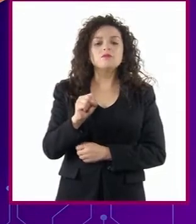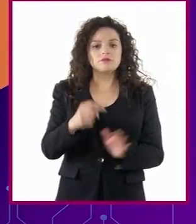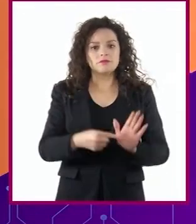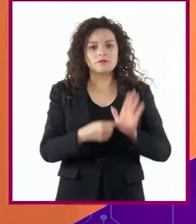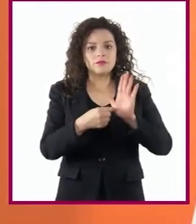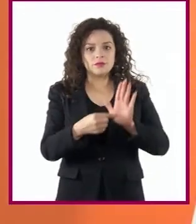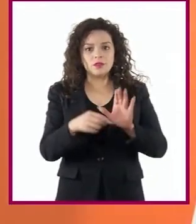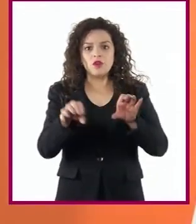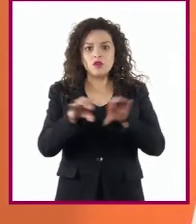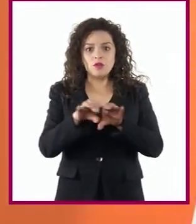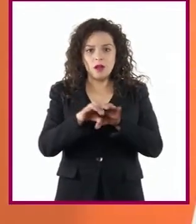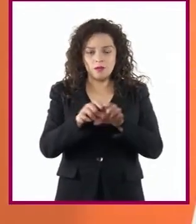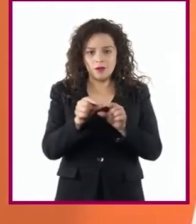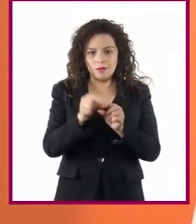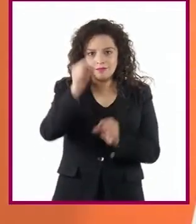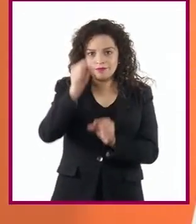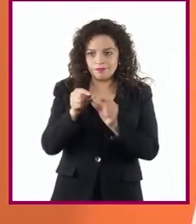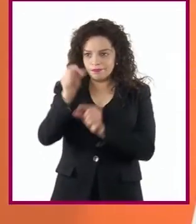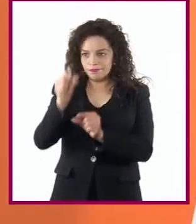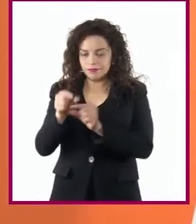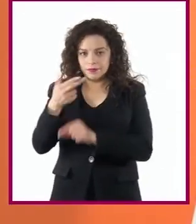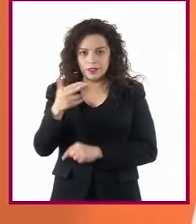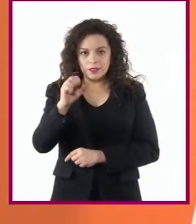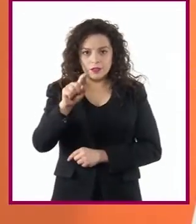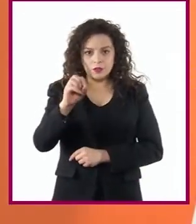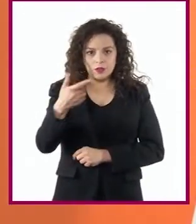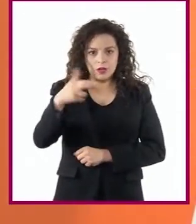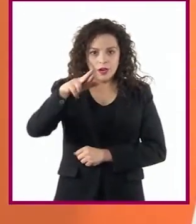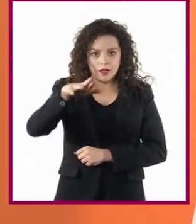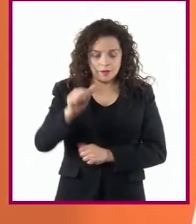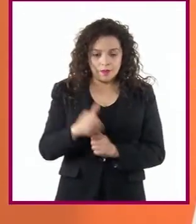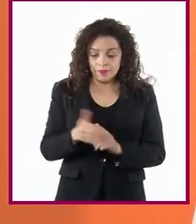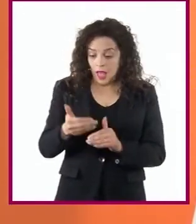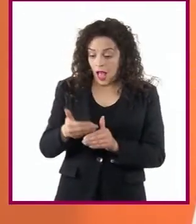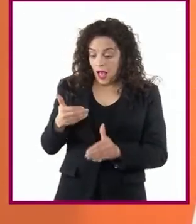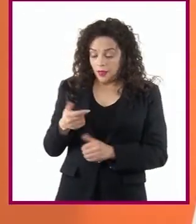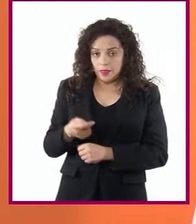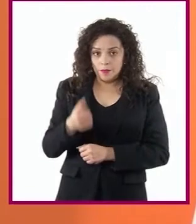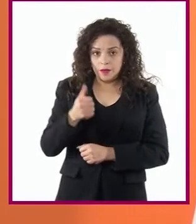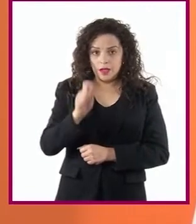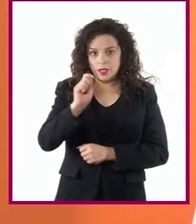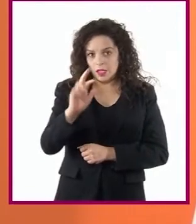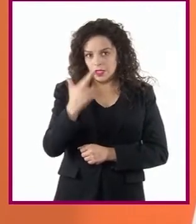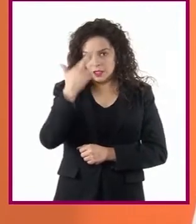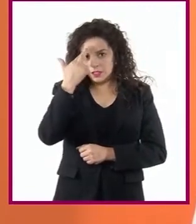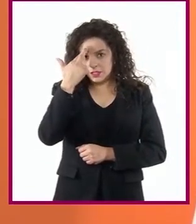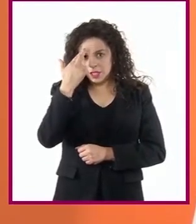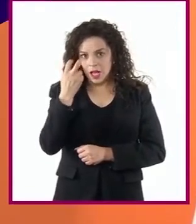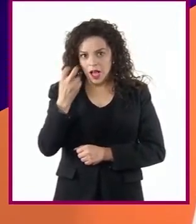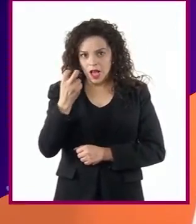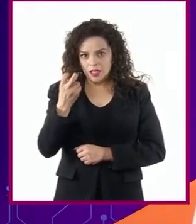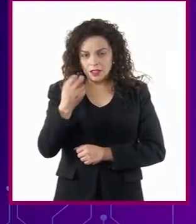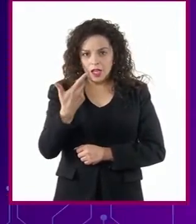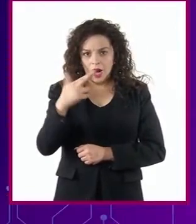histograma. Antes de presentar los datos en un histograma, recordemos lo que es esta